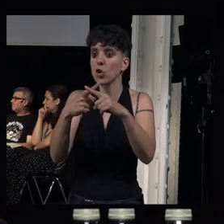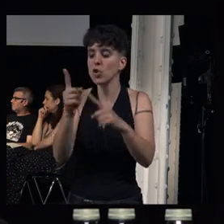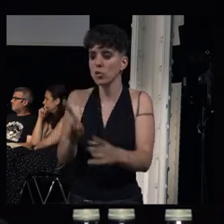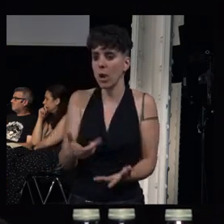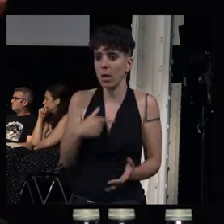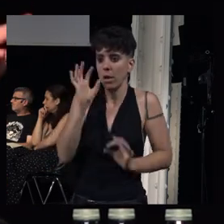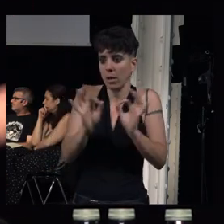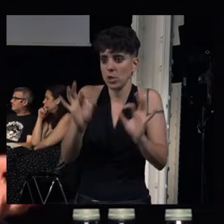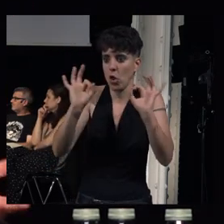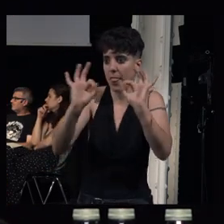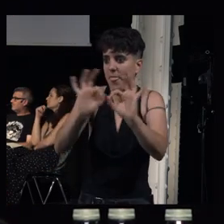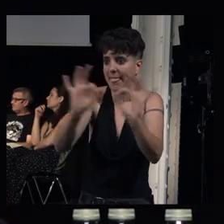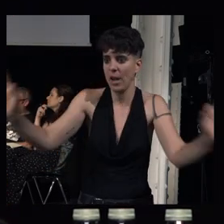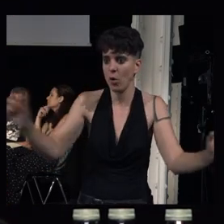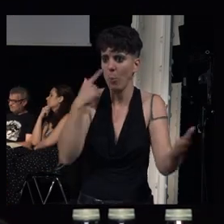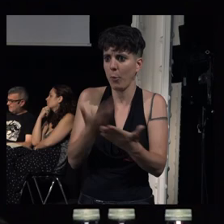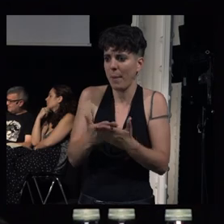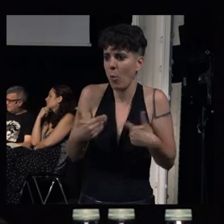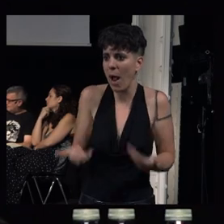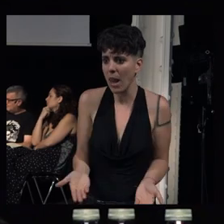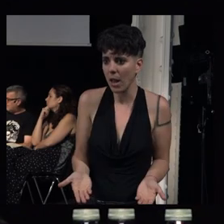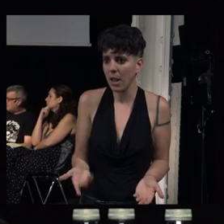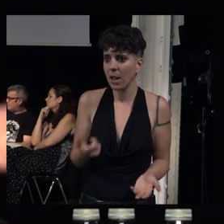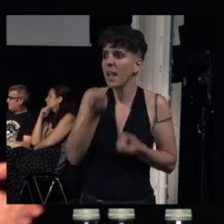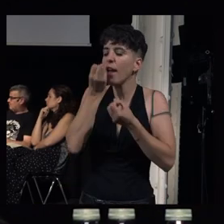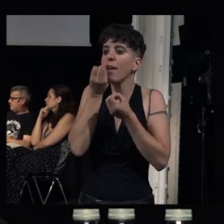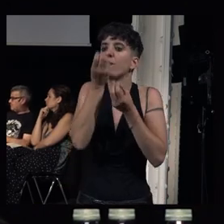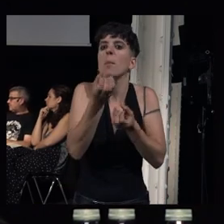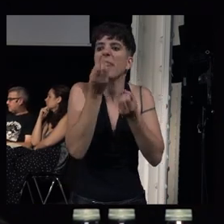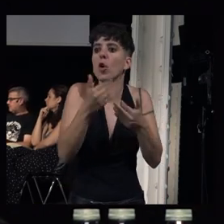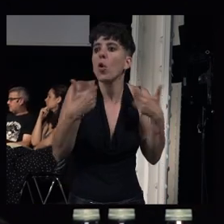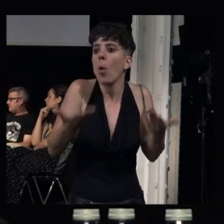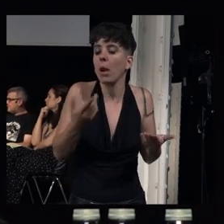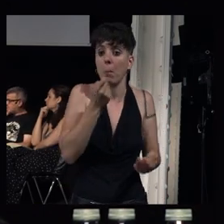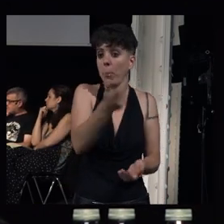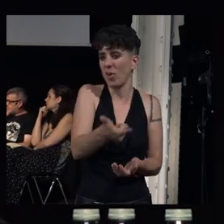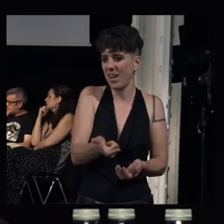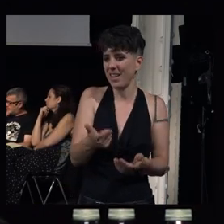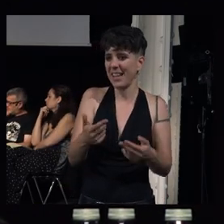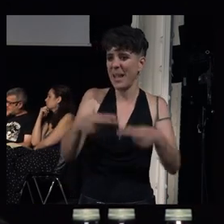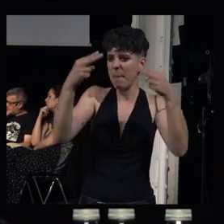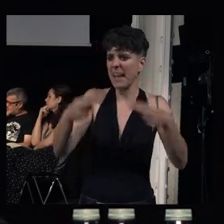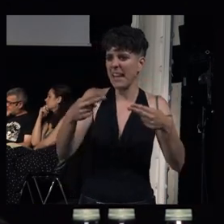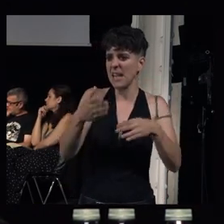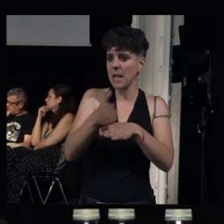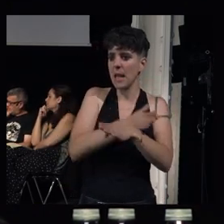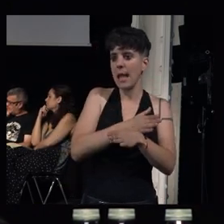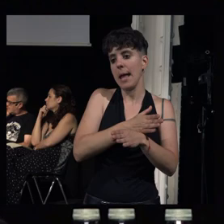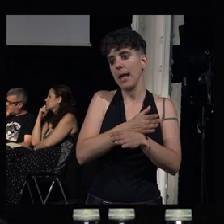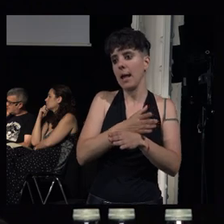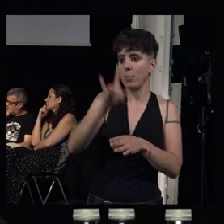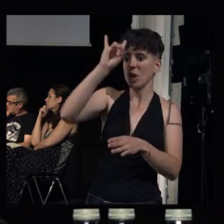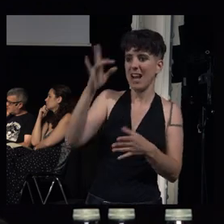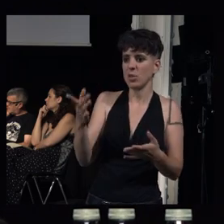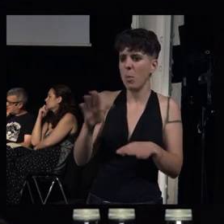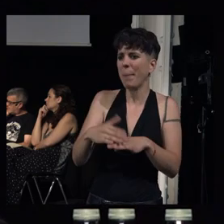básicamente. ¿Qué prueba te voy a hacer? Ninguna. ¿Qué información te voy a dar? Poca. ¿Y barreras de prevención? ¿Para qué? ¿No?